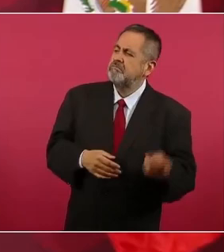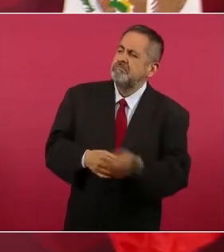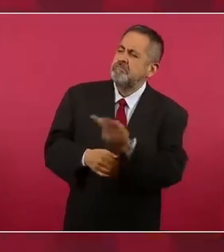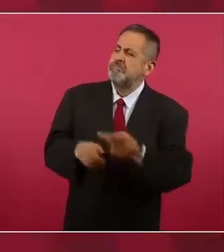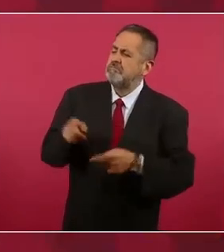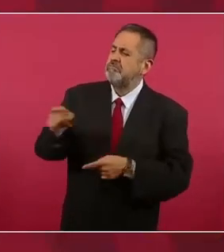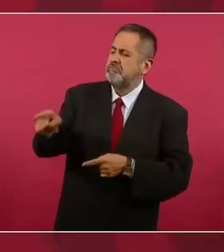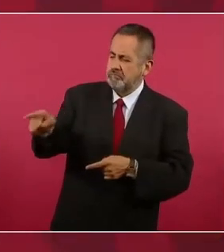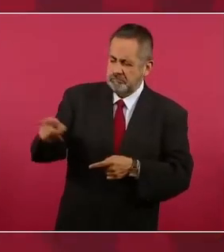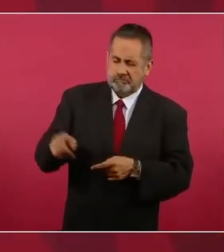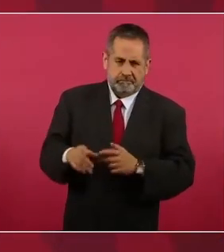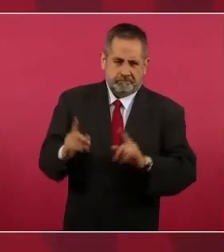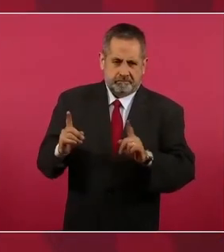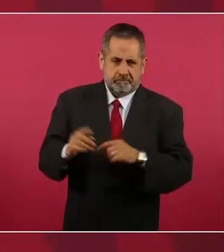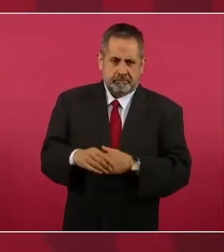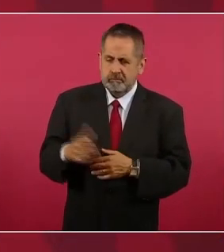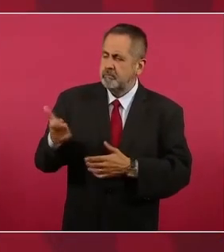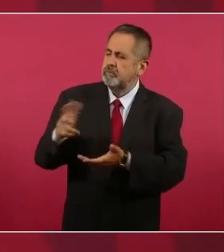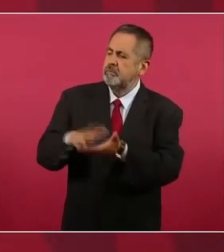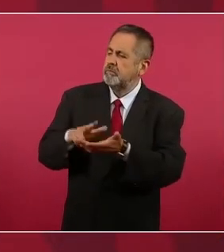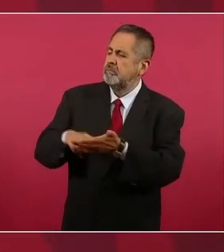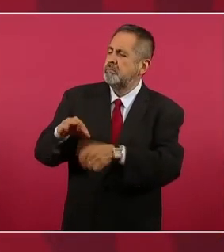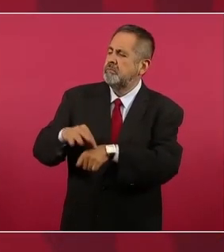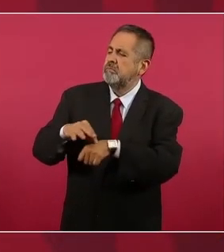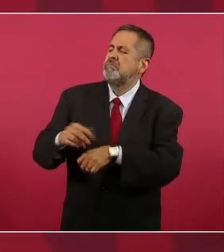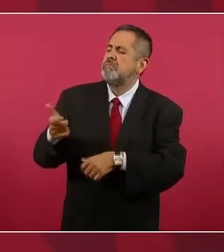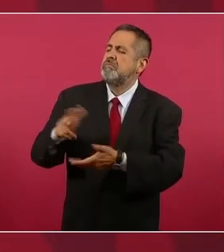carnicero, ¿a cómo está la carne?